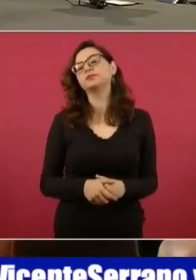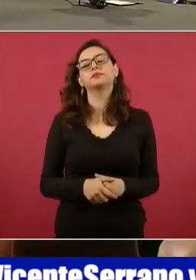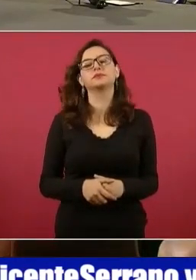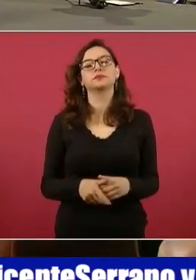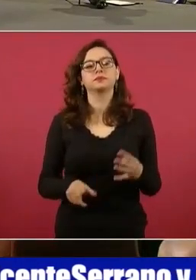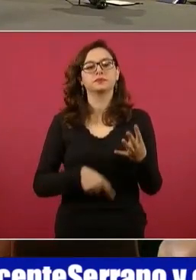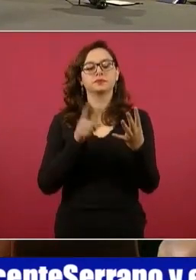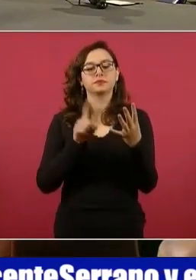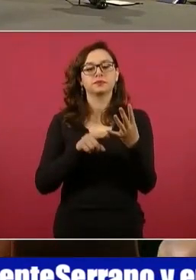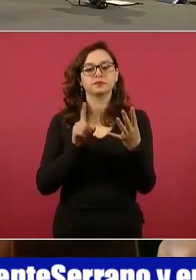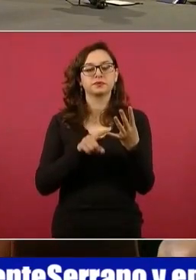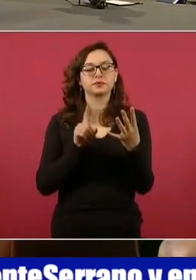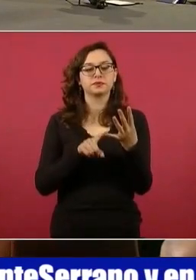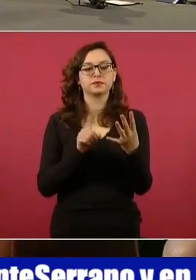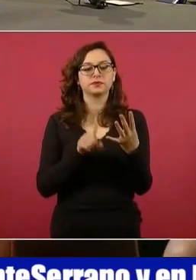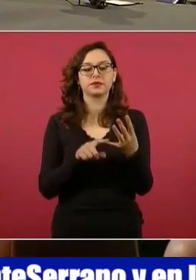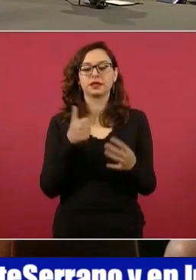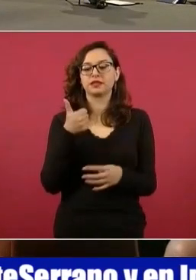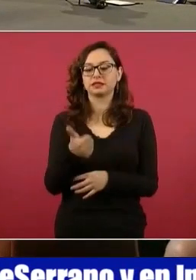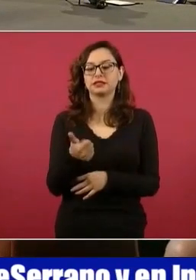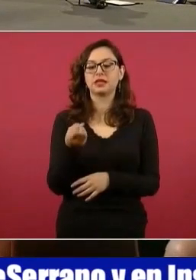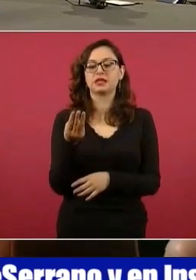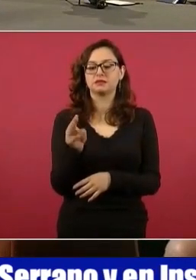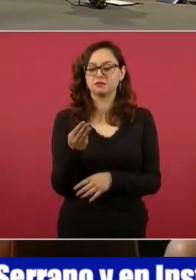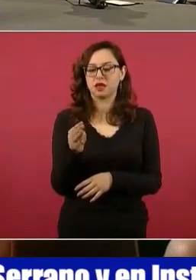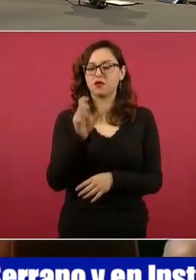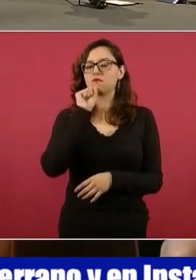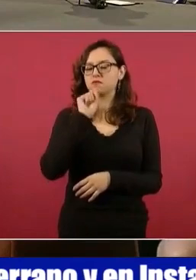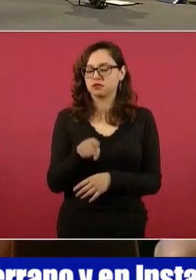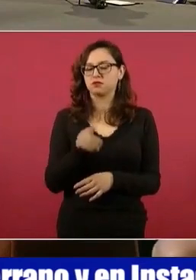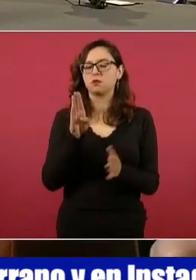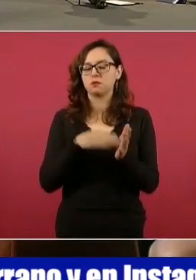las tijeras y decidieron reformar por sus